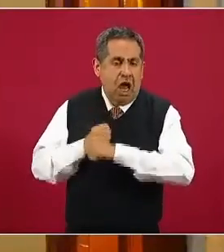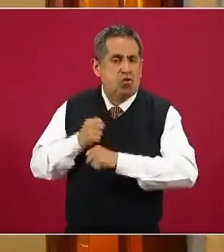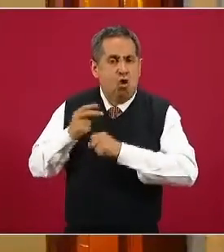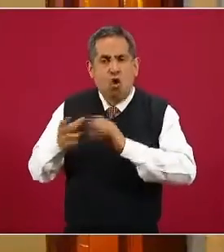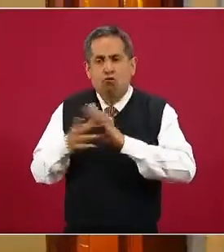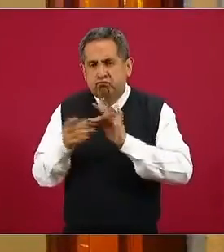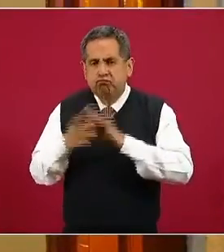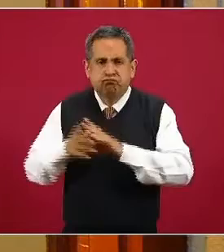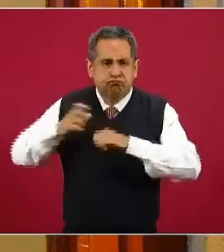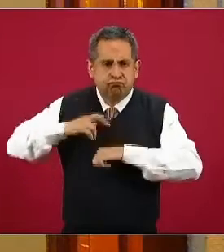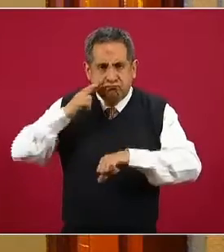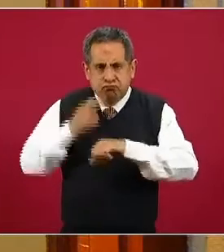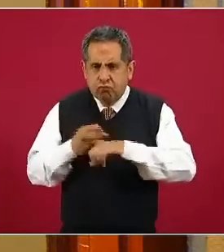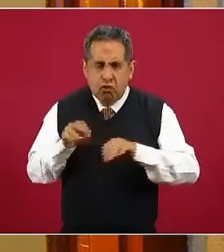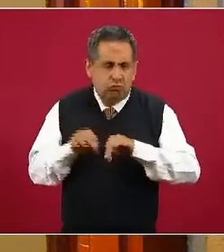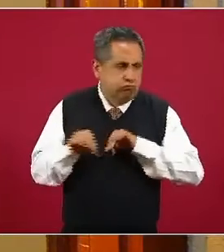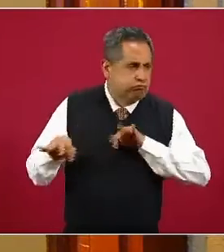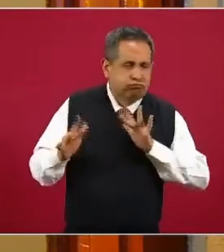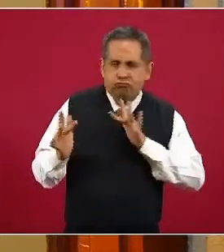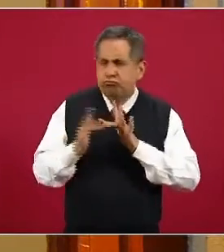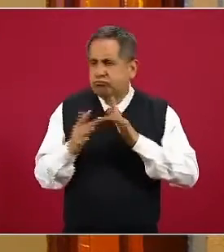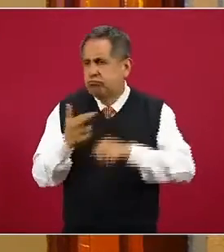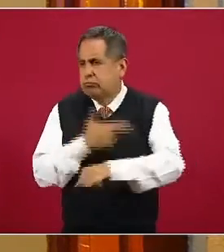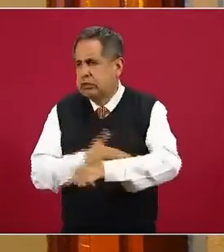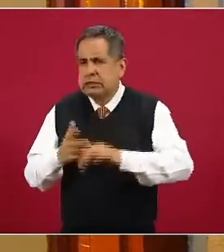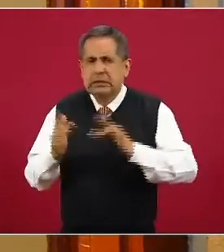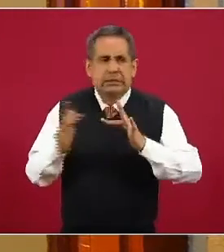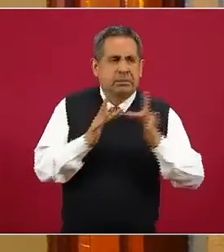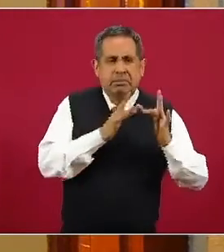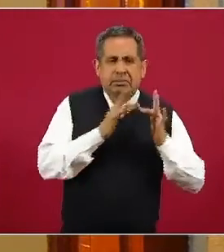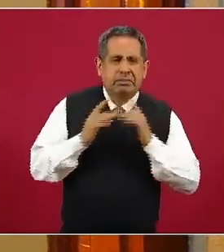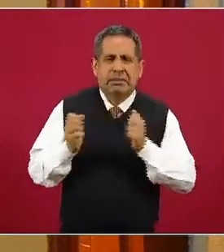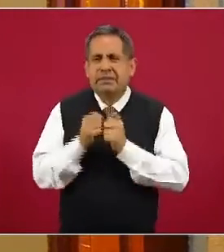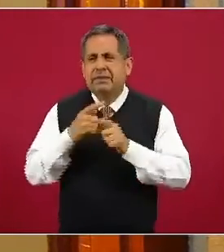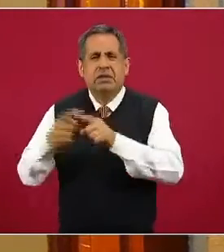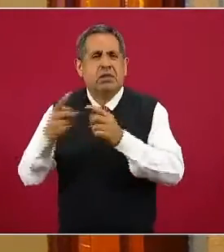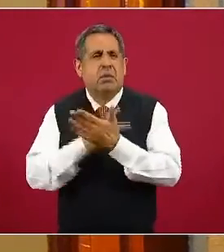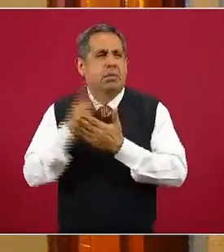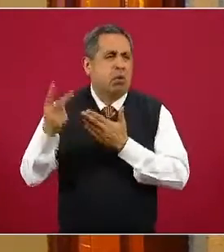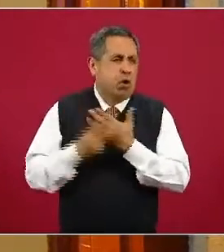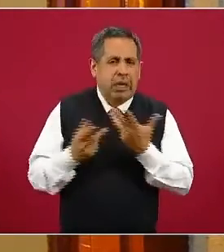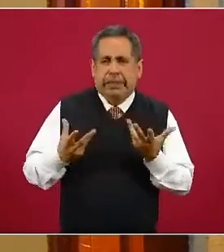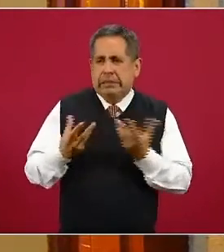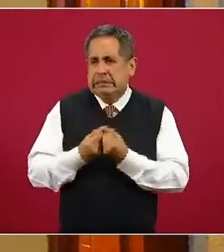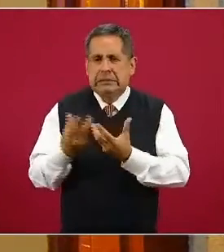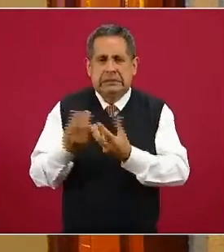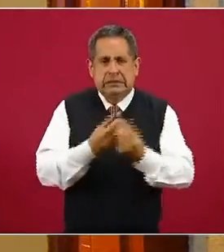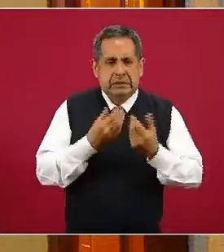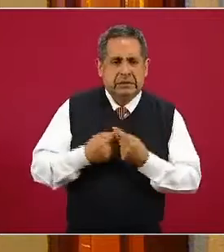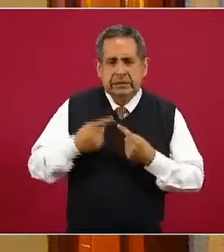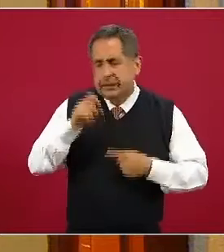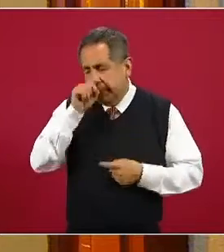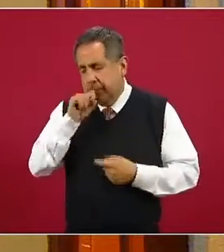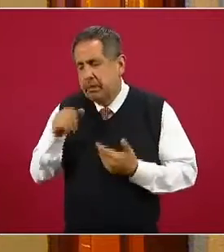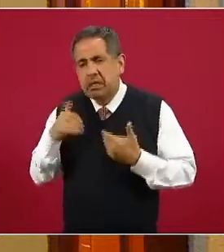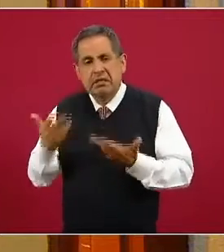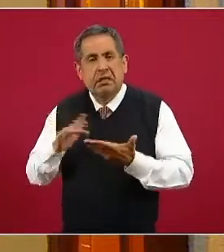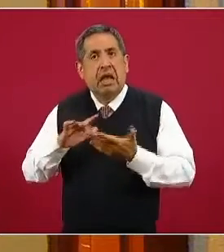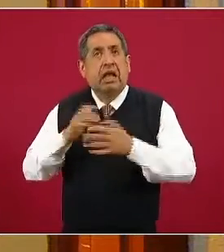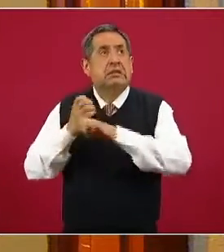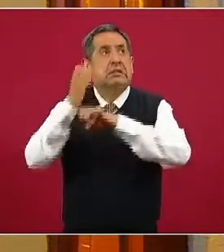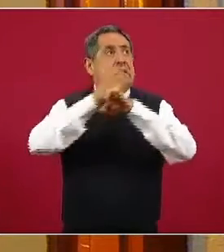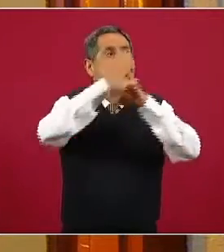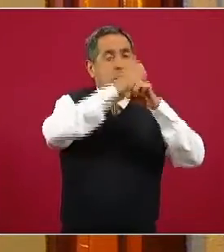con una articulación y coordinación con cada uno de los programas estatales, a los que también agradezco y felicito también por